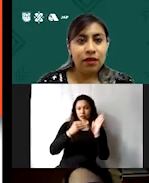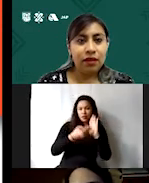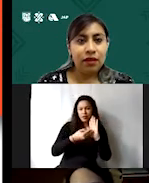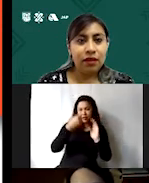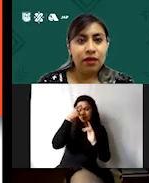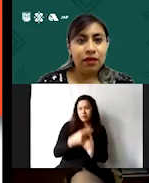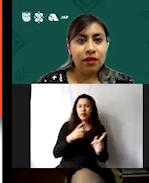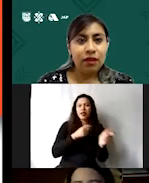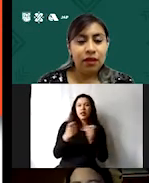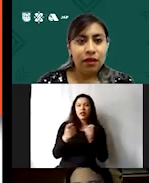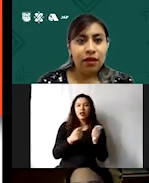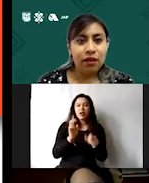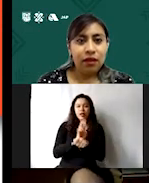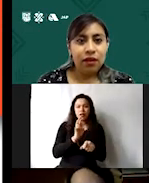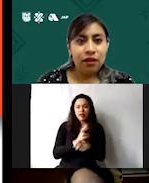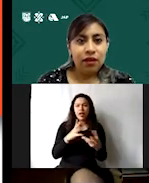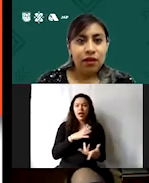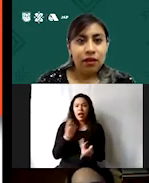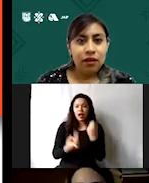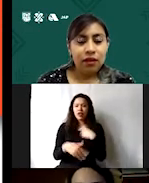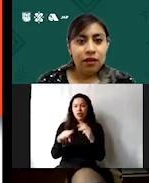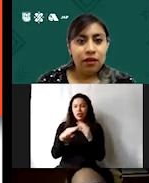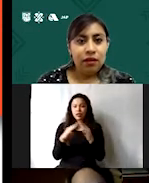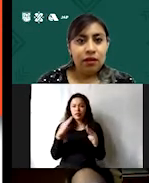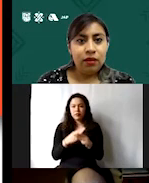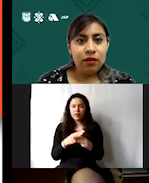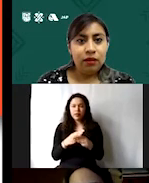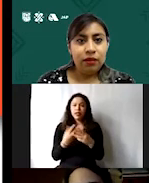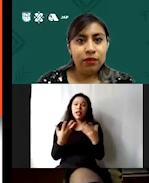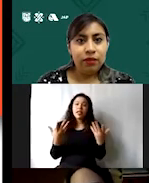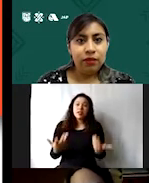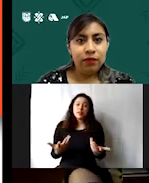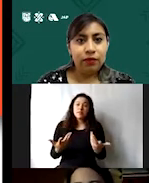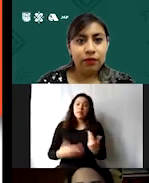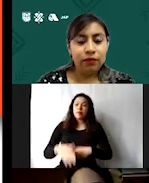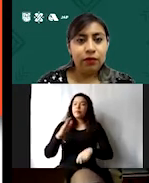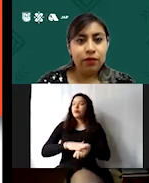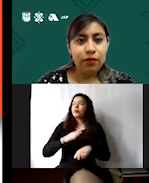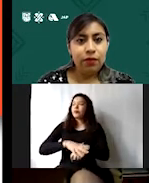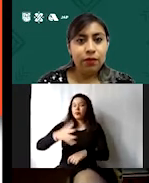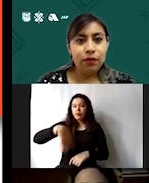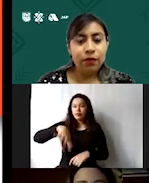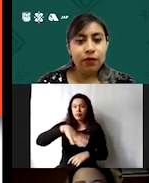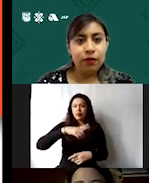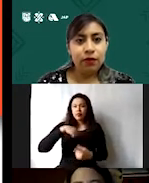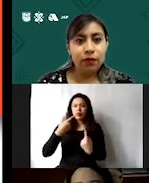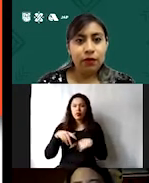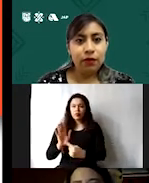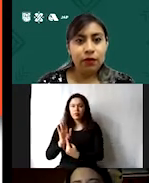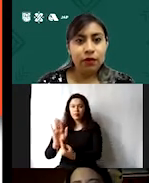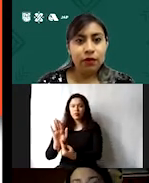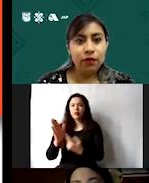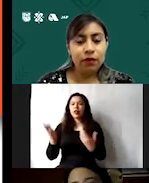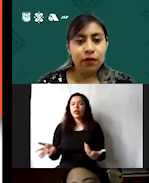y monitoreo, donde querían algunas herramientas, sobre todo de buscadores y lo que les mostré.